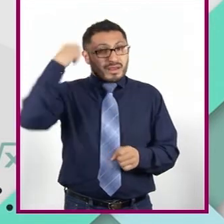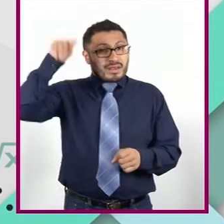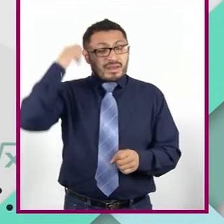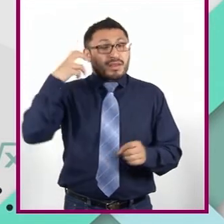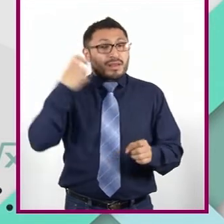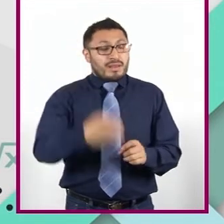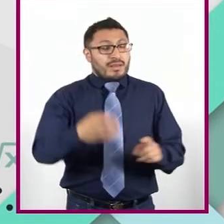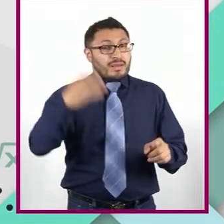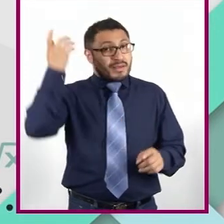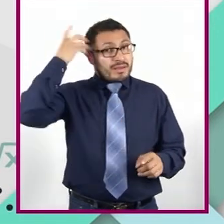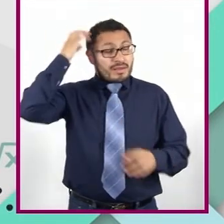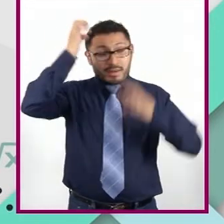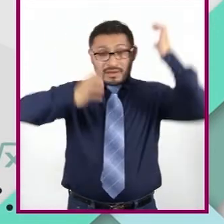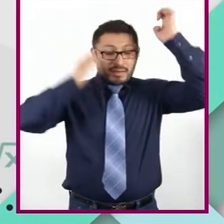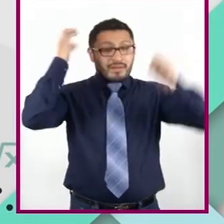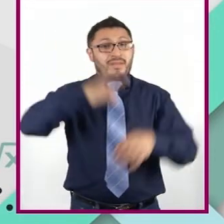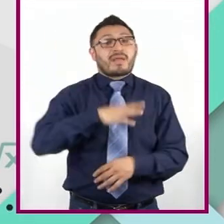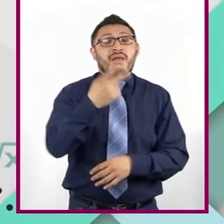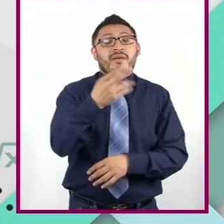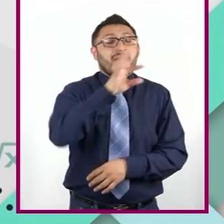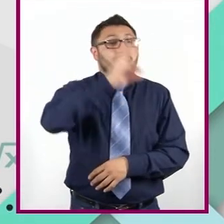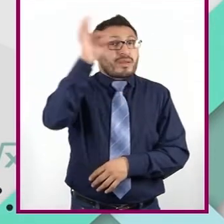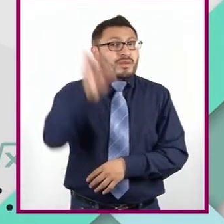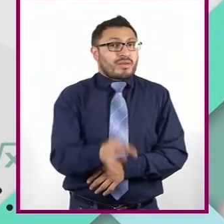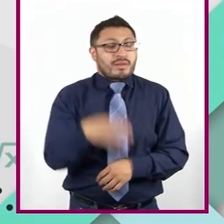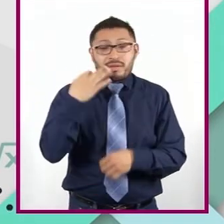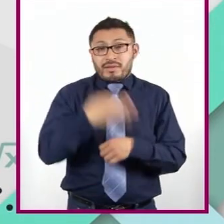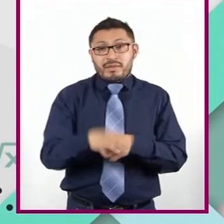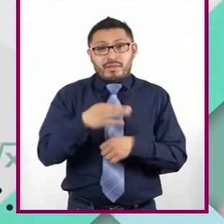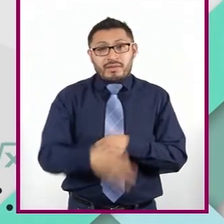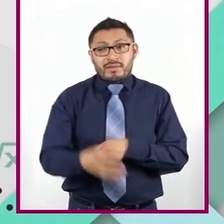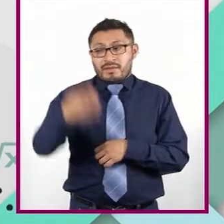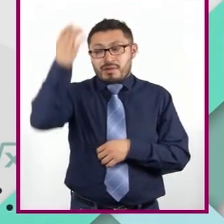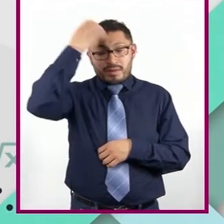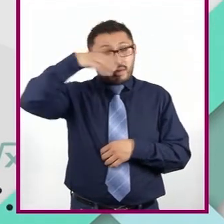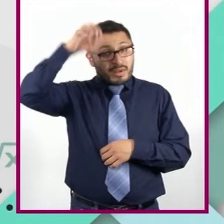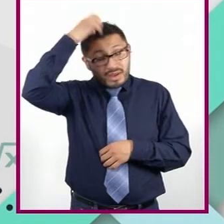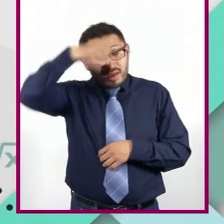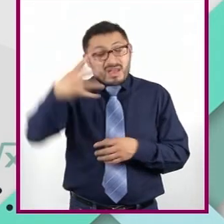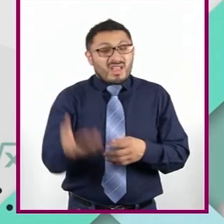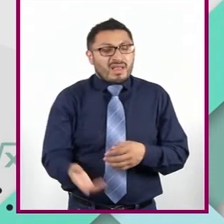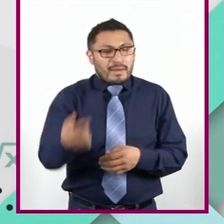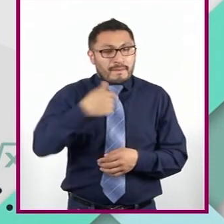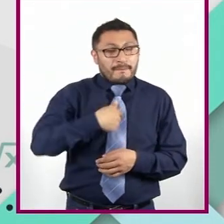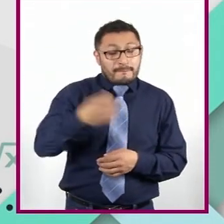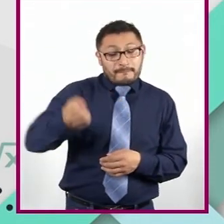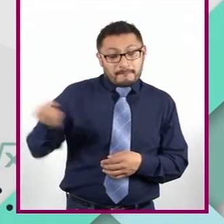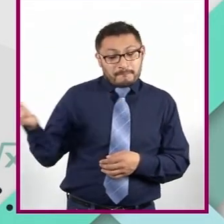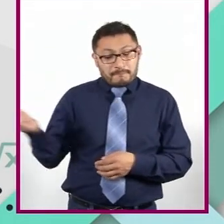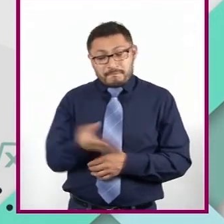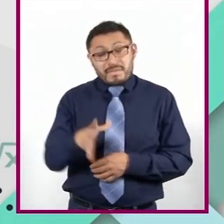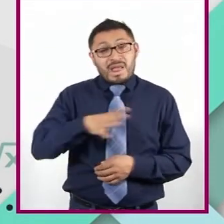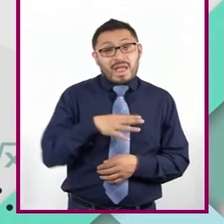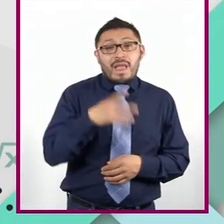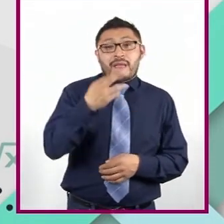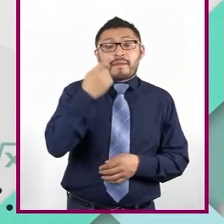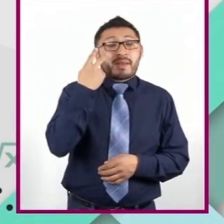este evento fue del 25%, mientras que la experimental para 1000 lanzamientos es del